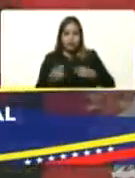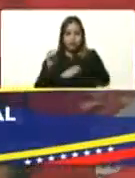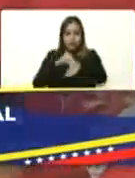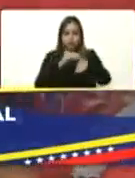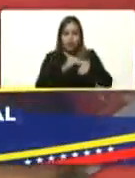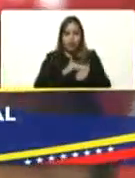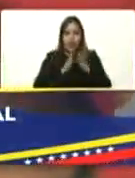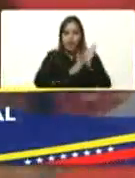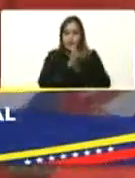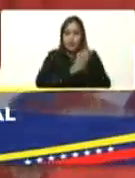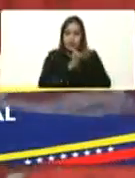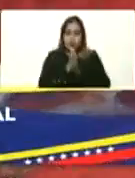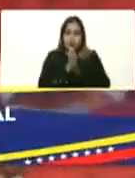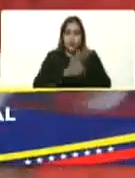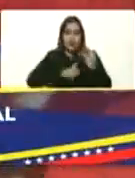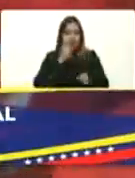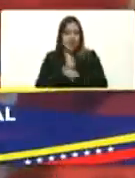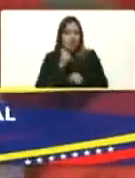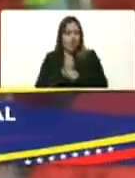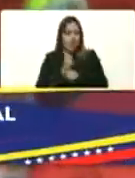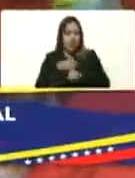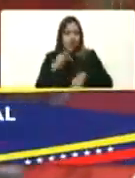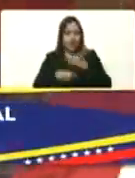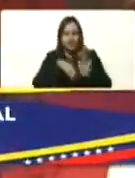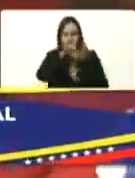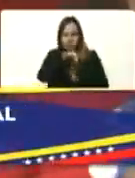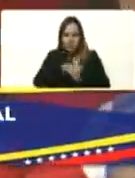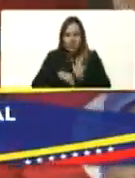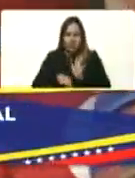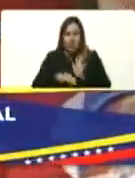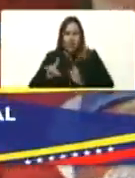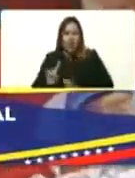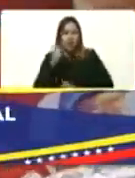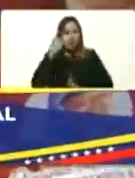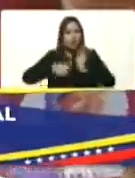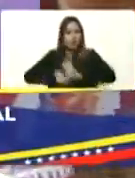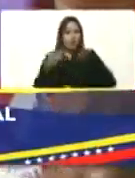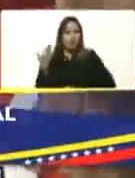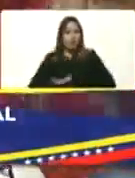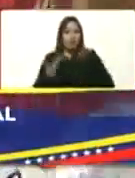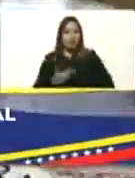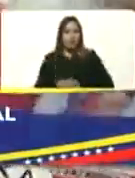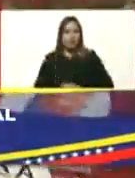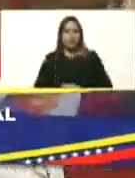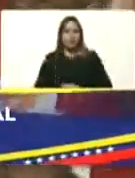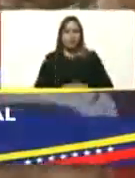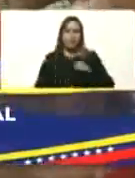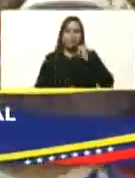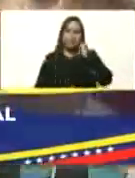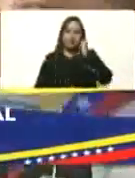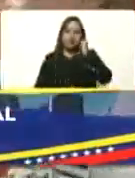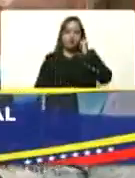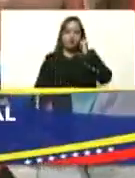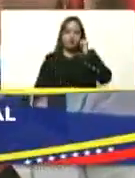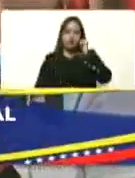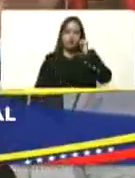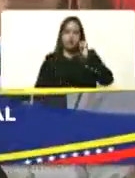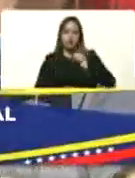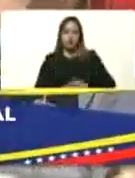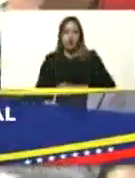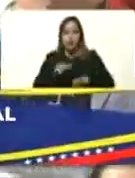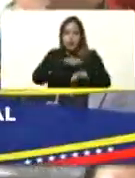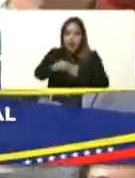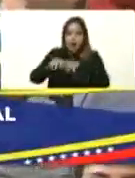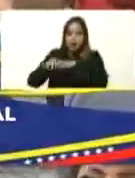el emprendimiento, la productividad, el trabajo productivo es una de sus prioridades. La mayoría de las